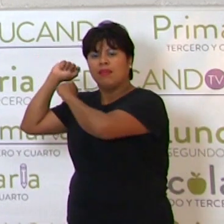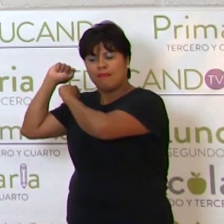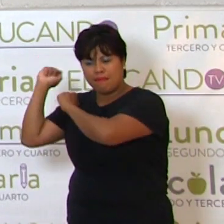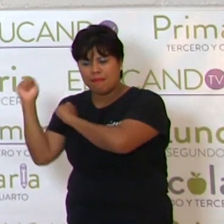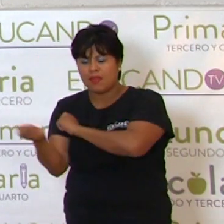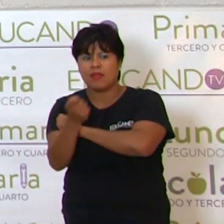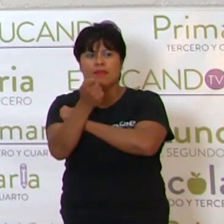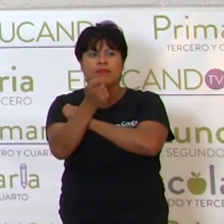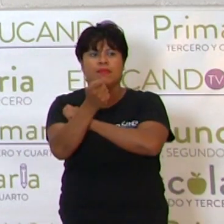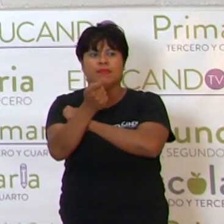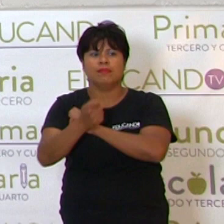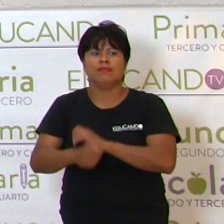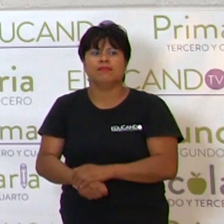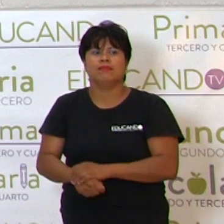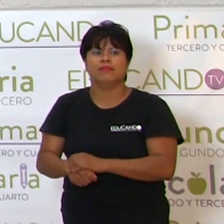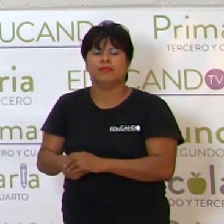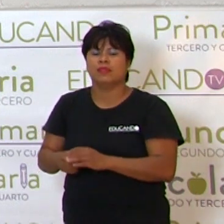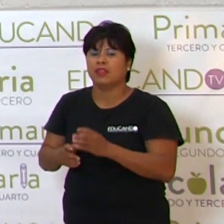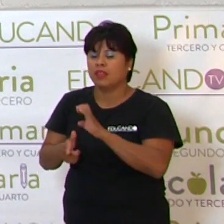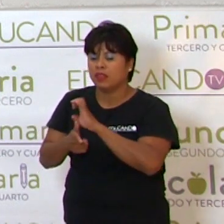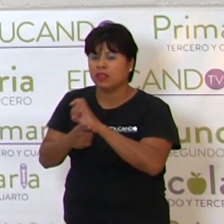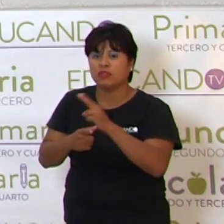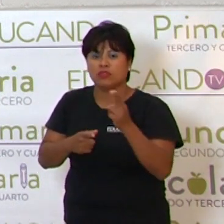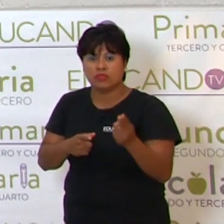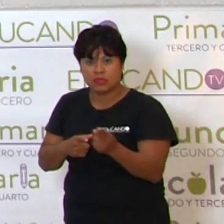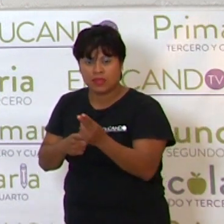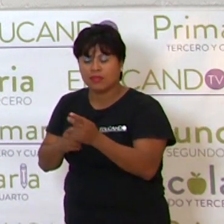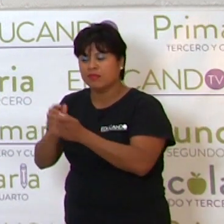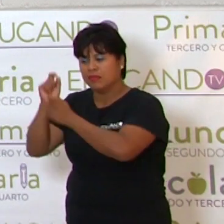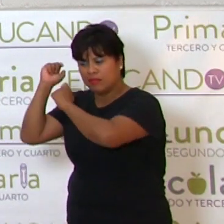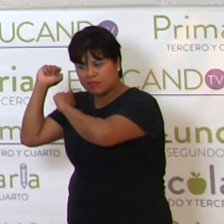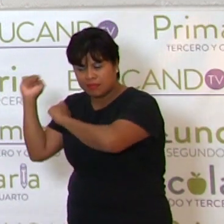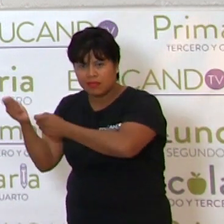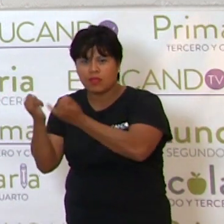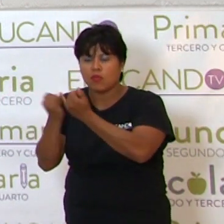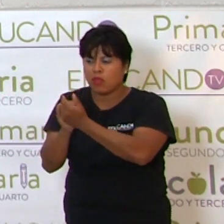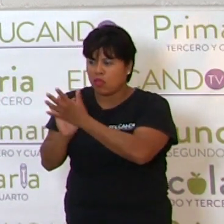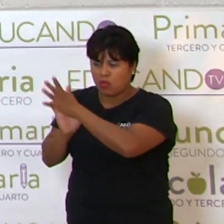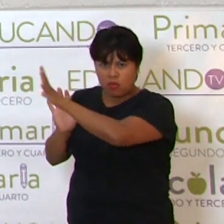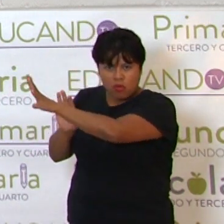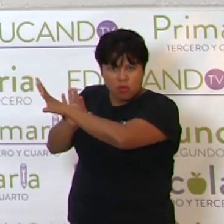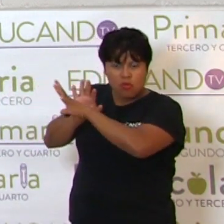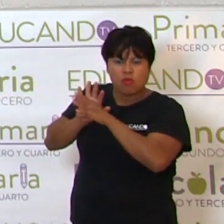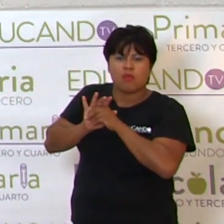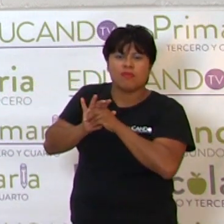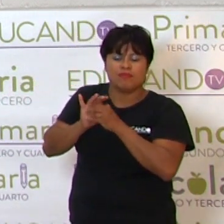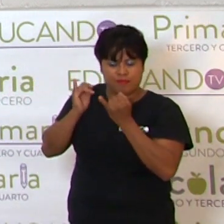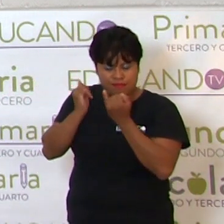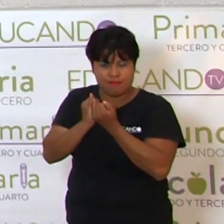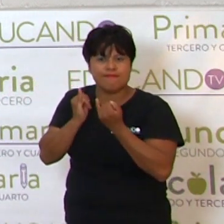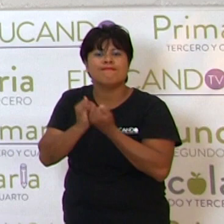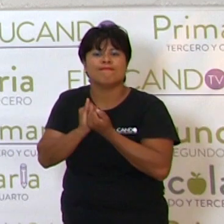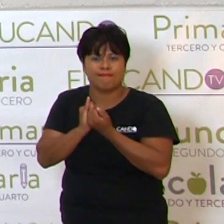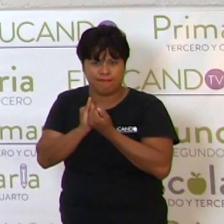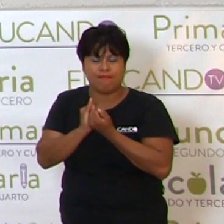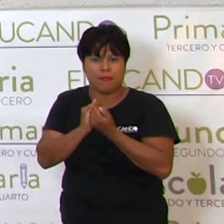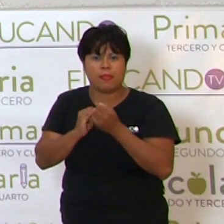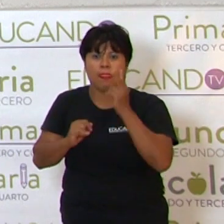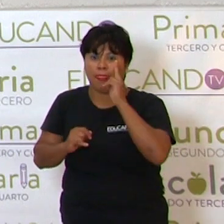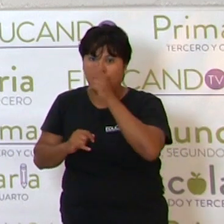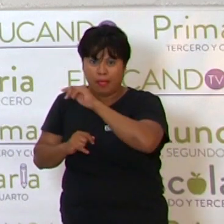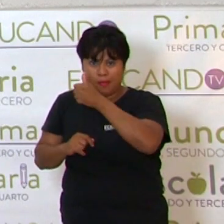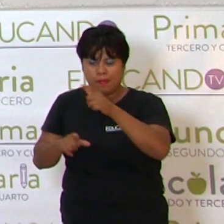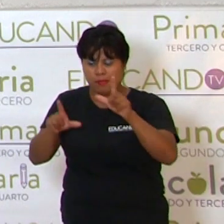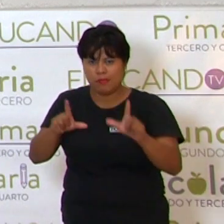pelota. Entonces ustedes van a imitar la acción. Muy bien, vamos a ver